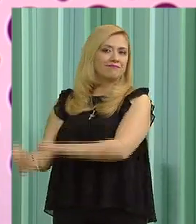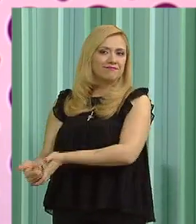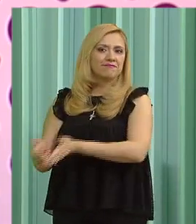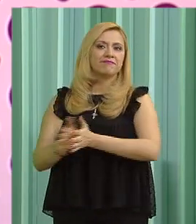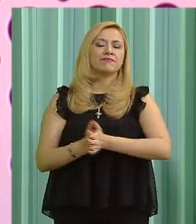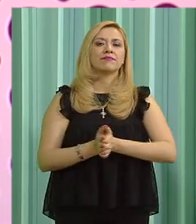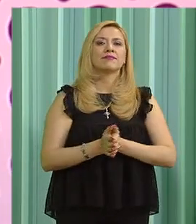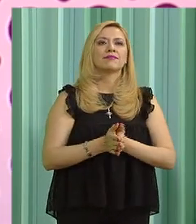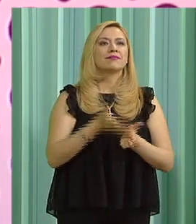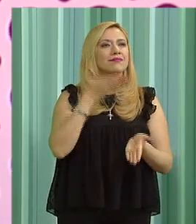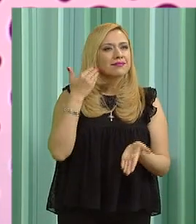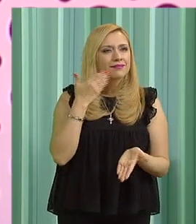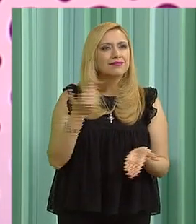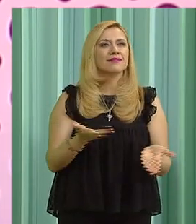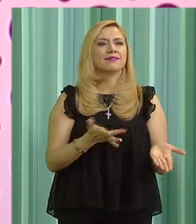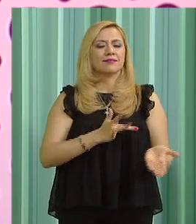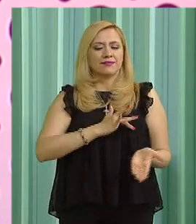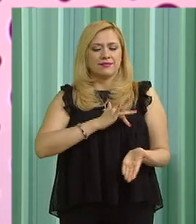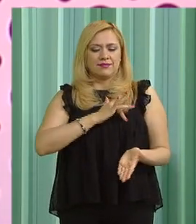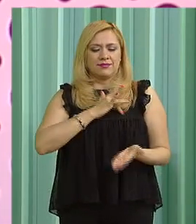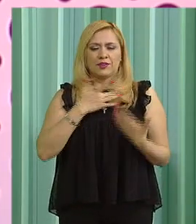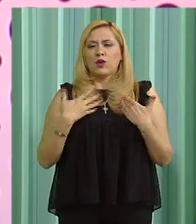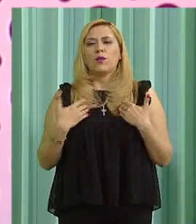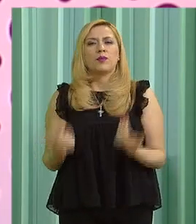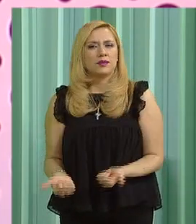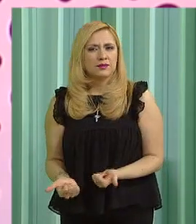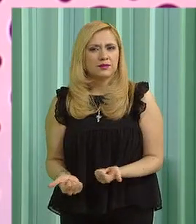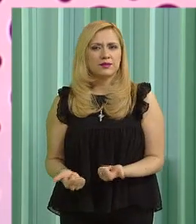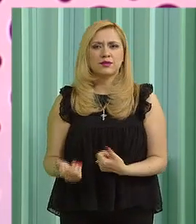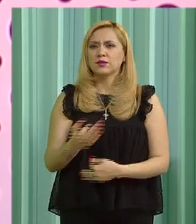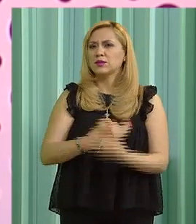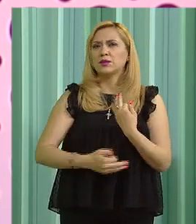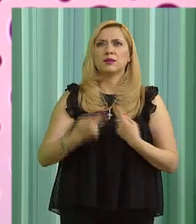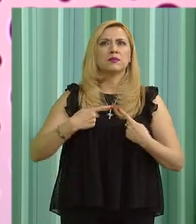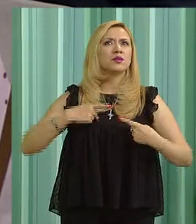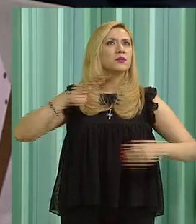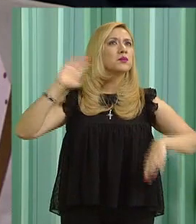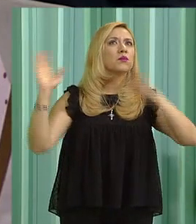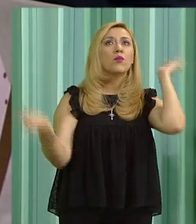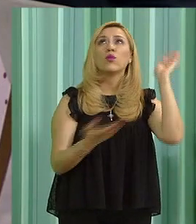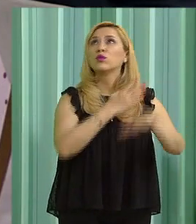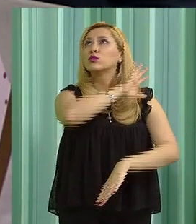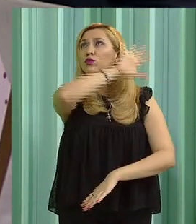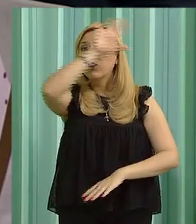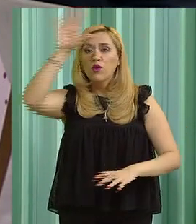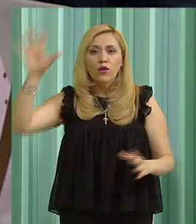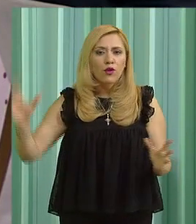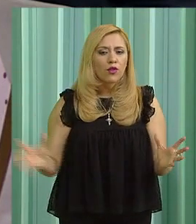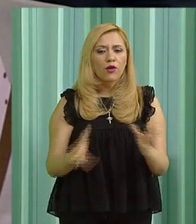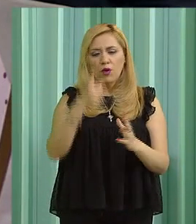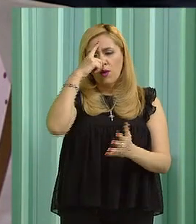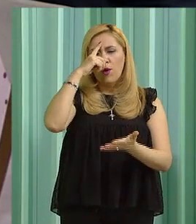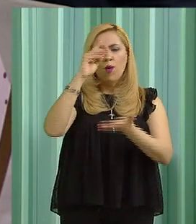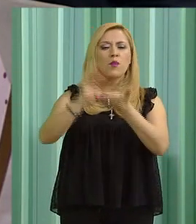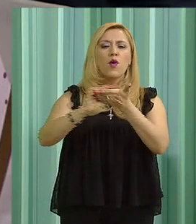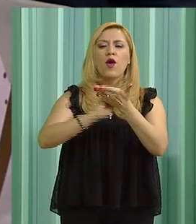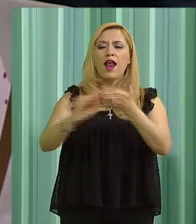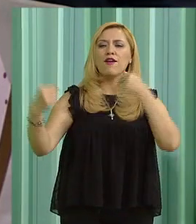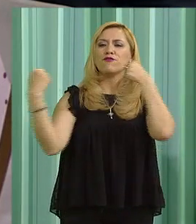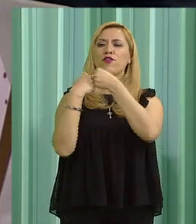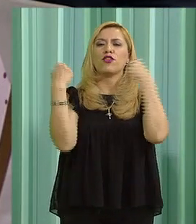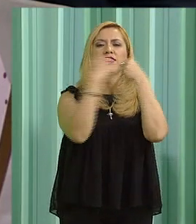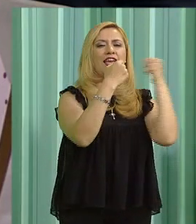Sofi, empatía y compasión por toda la gente del mundo, ¿no? Tenemos que borrarnos las fronteras de la